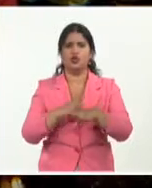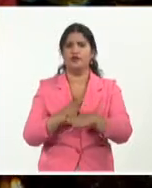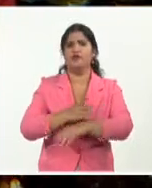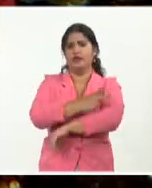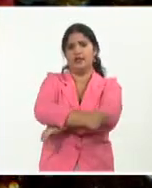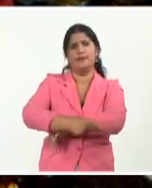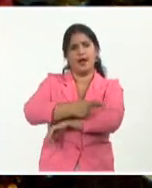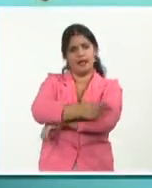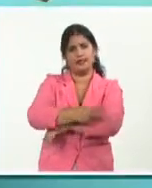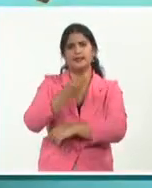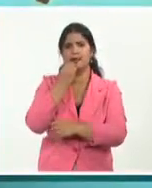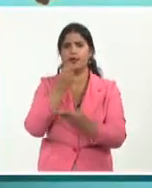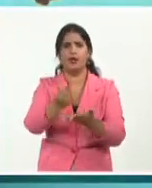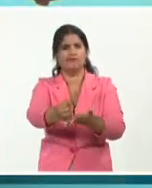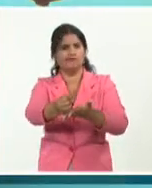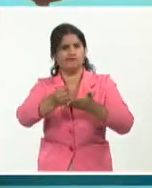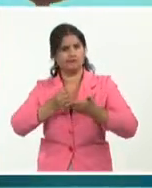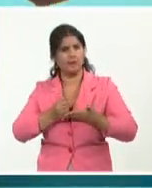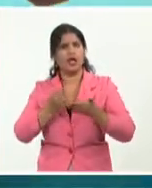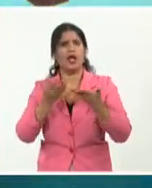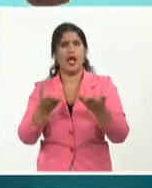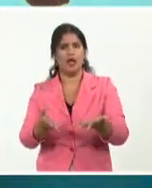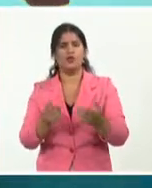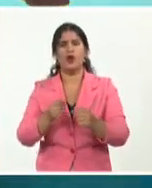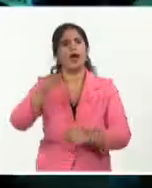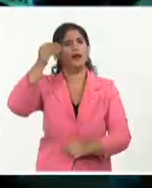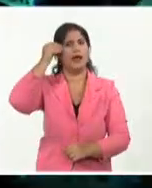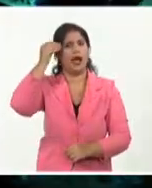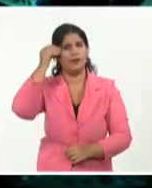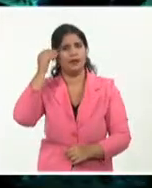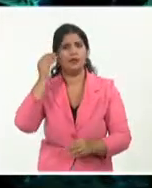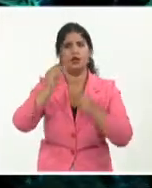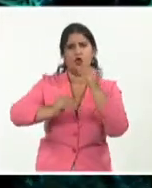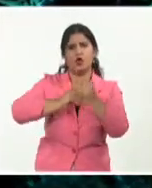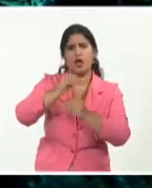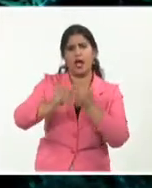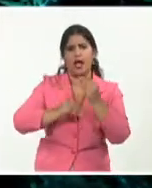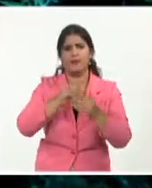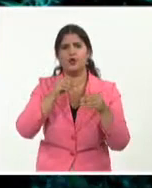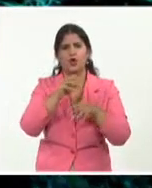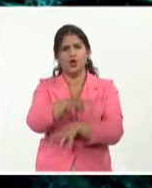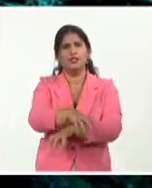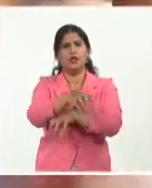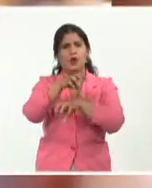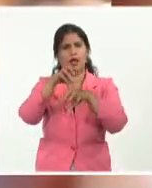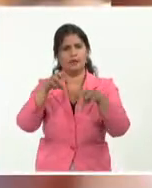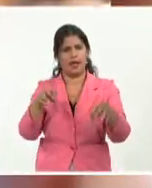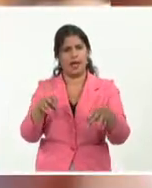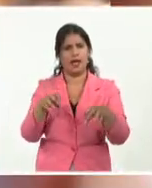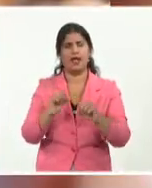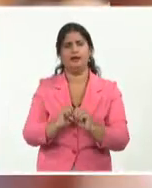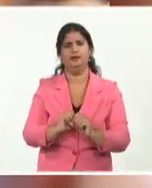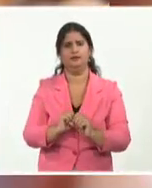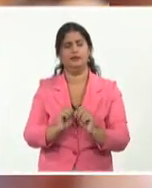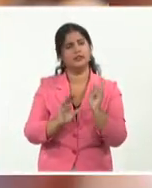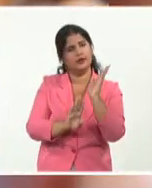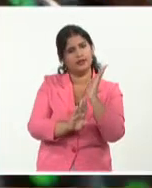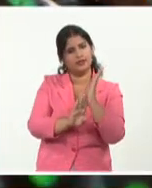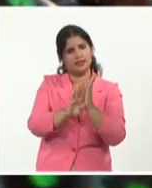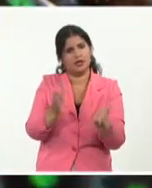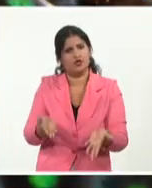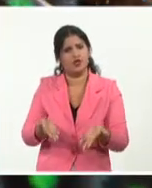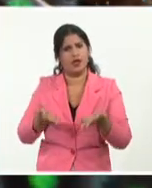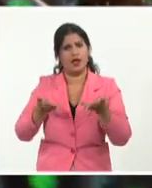la cual permitirá describir las variaciones morfológicas de especies que se hallan frecuentemente en sitios